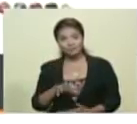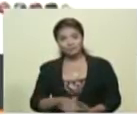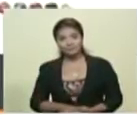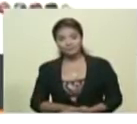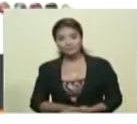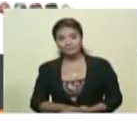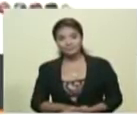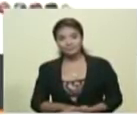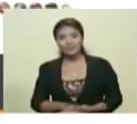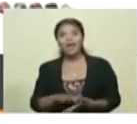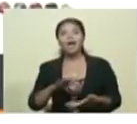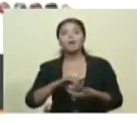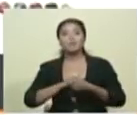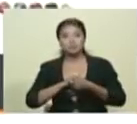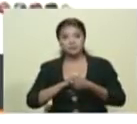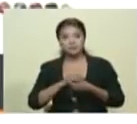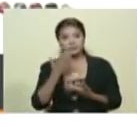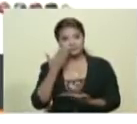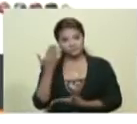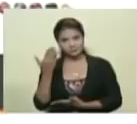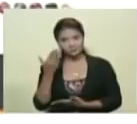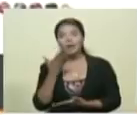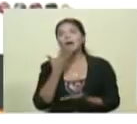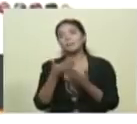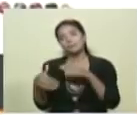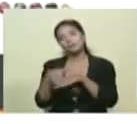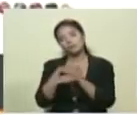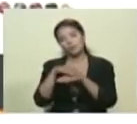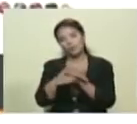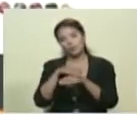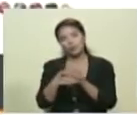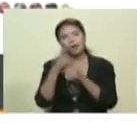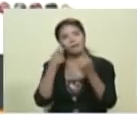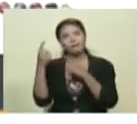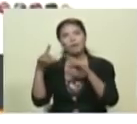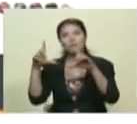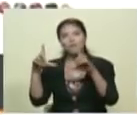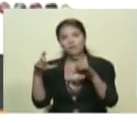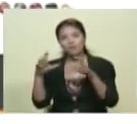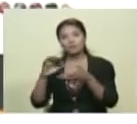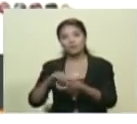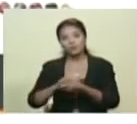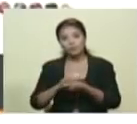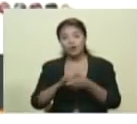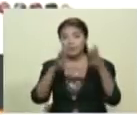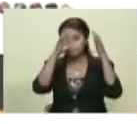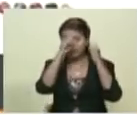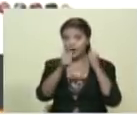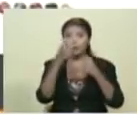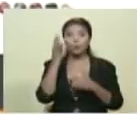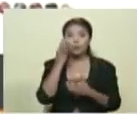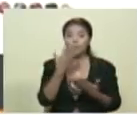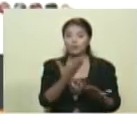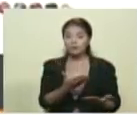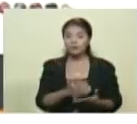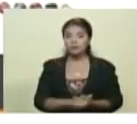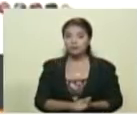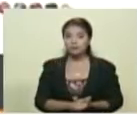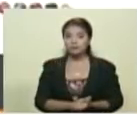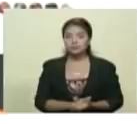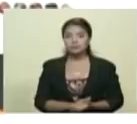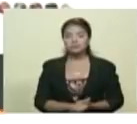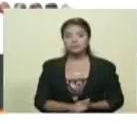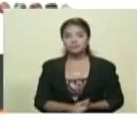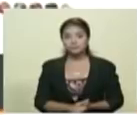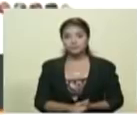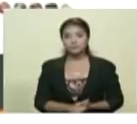Reino Unido, perdón. Pido excusas. Sale una foto del Reino Unido, nuestra embajadora Maneiro,